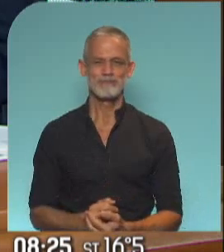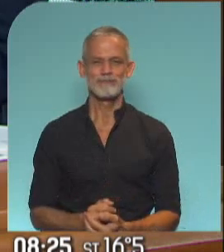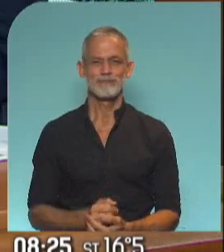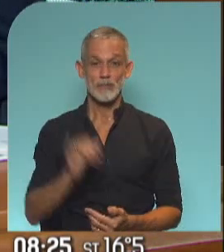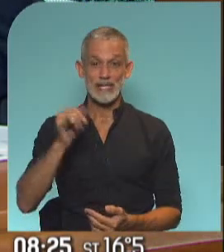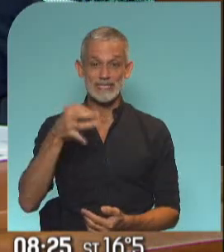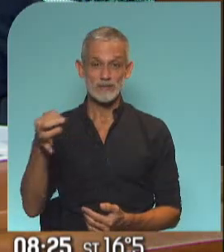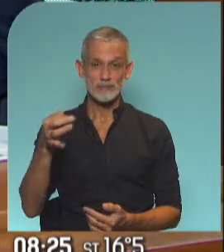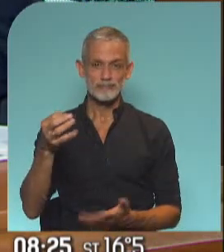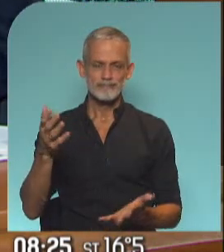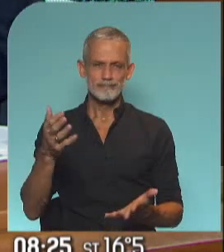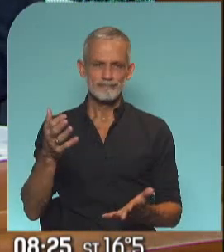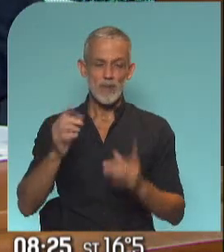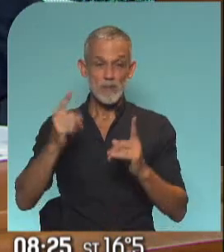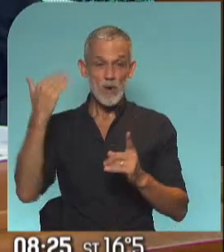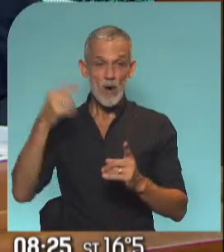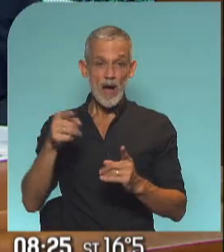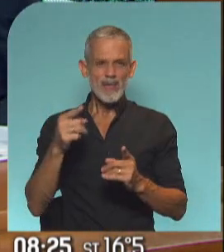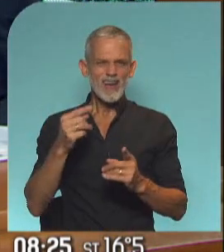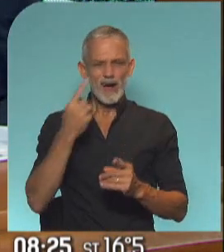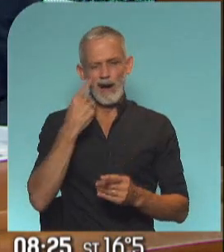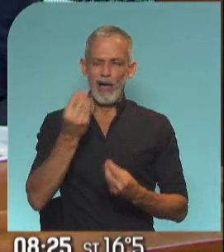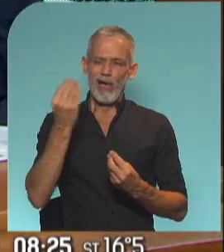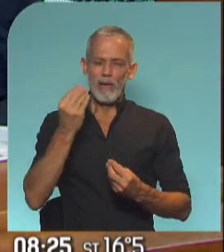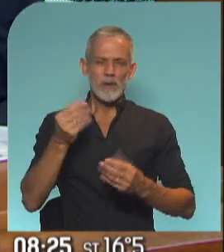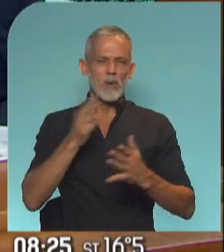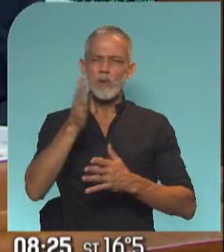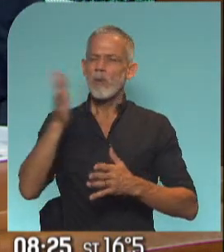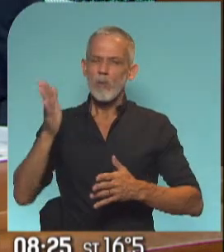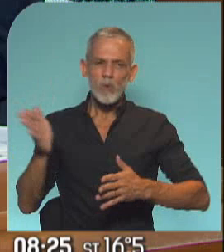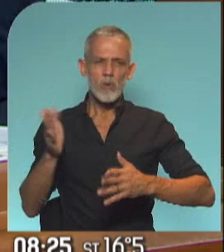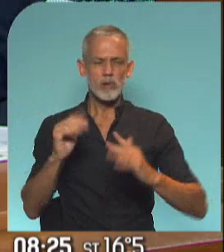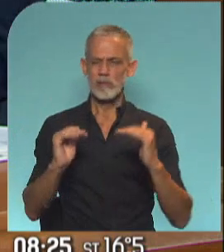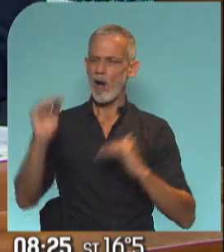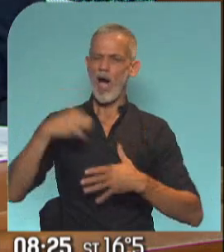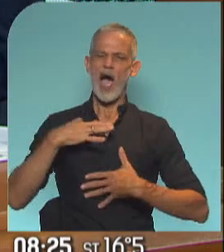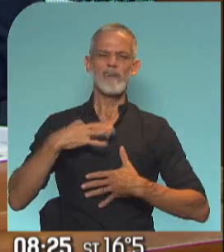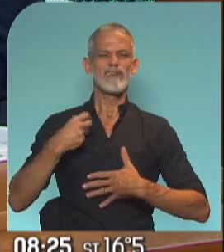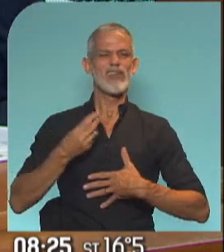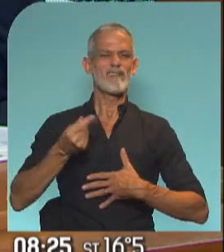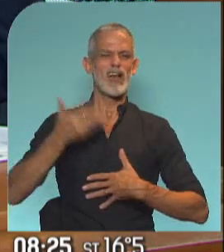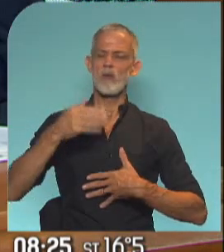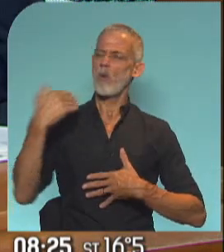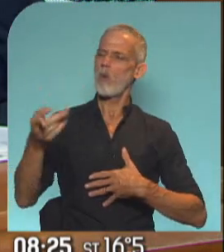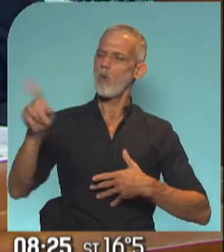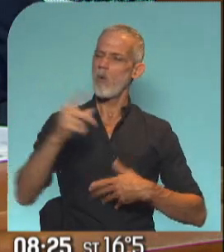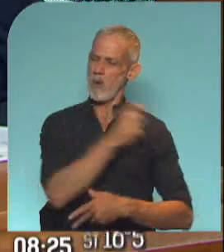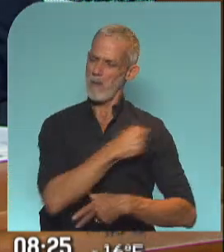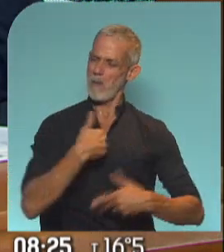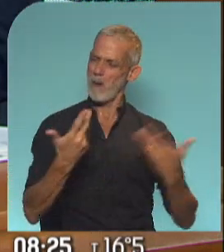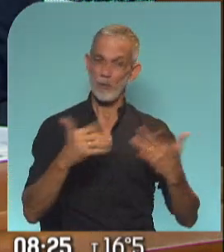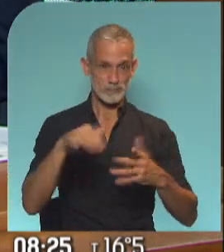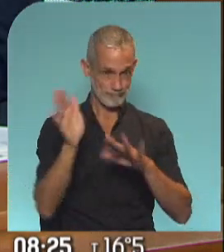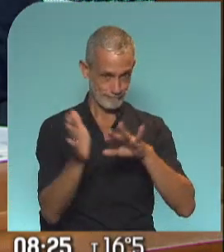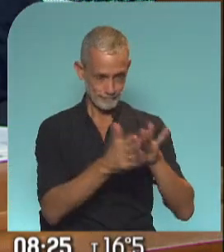sí claro con la contracara de lo que veníamos hablando ante uno de los vivos que van por sobre que su vida creen que es más importante que la de los demás están los